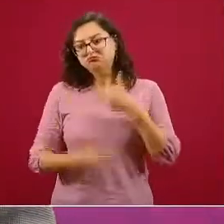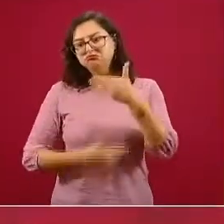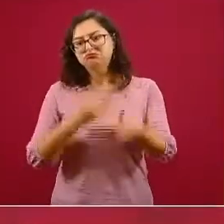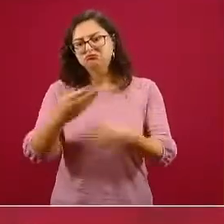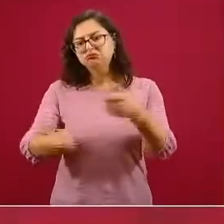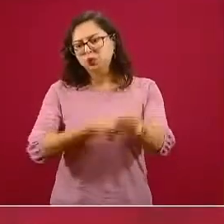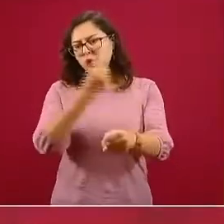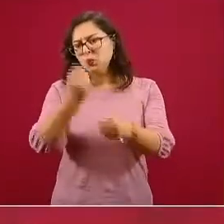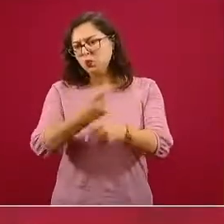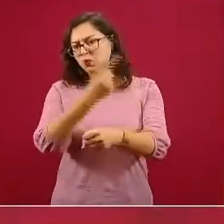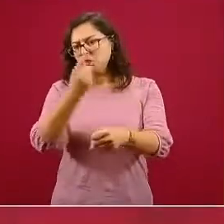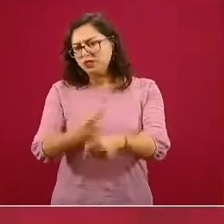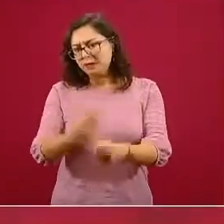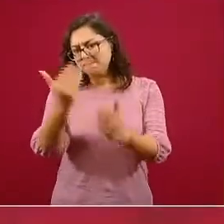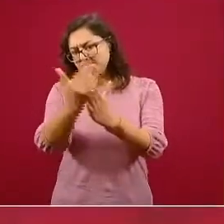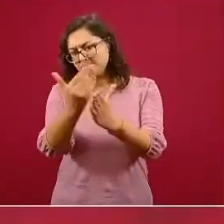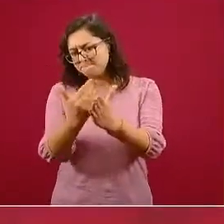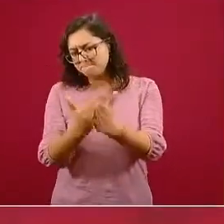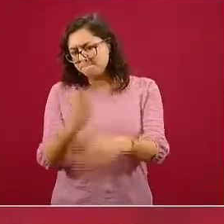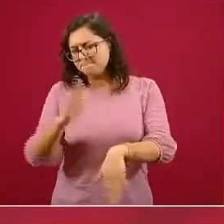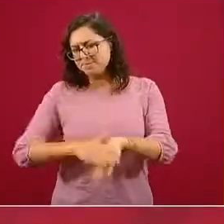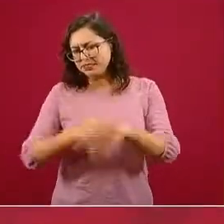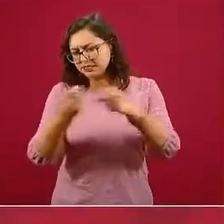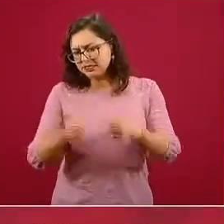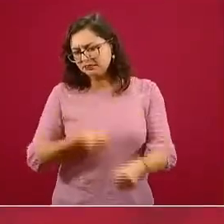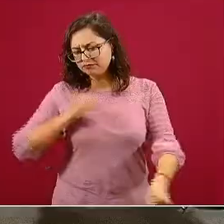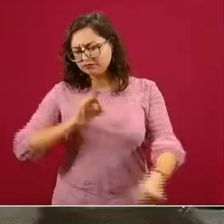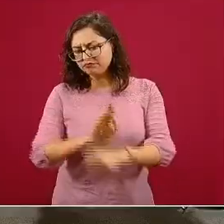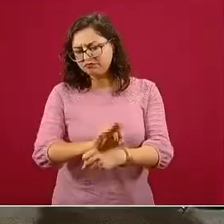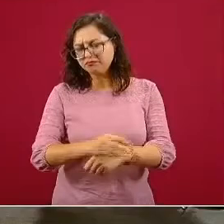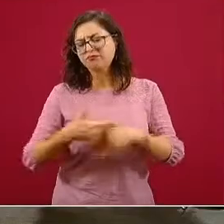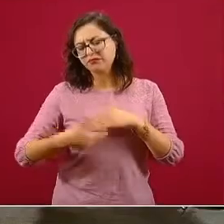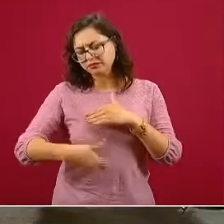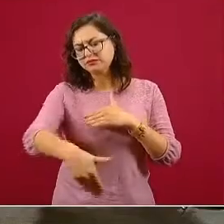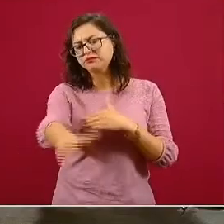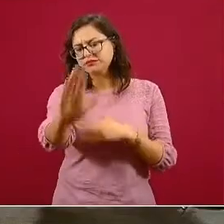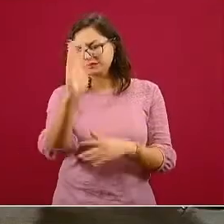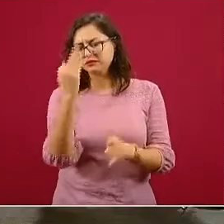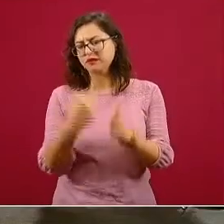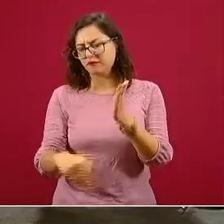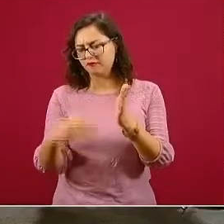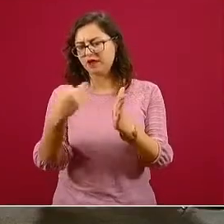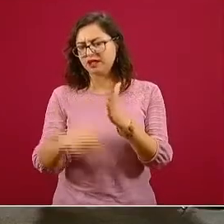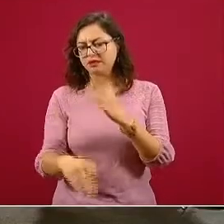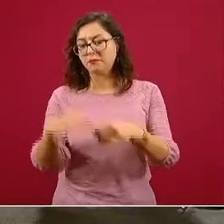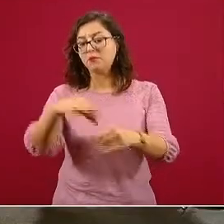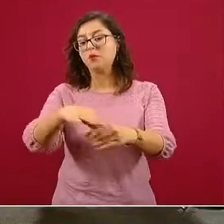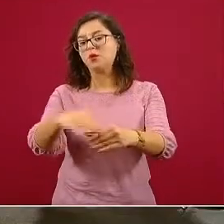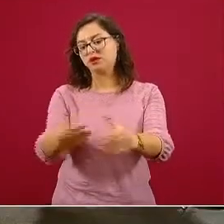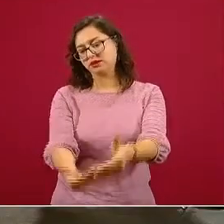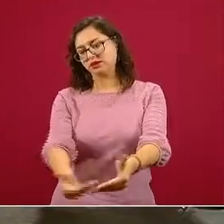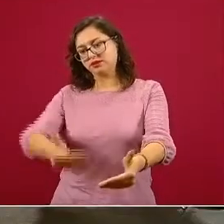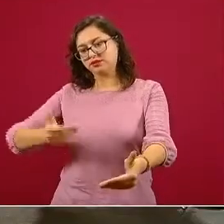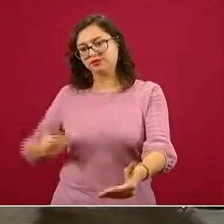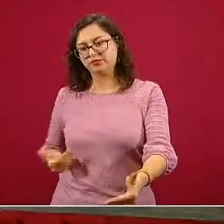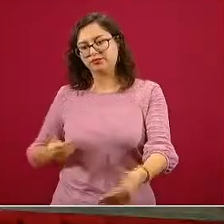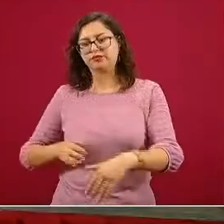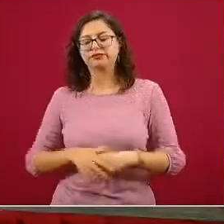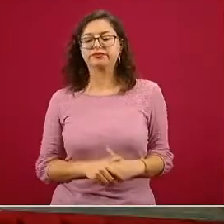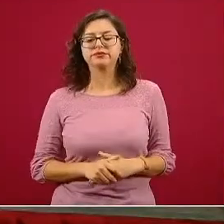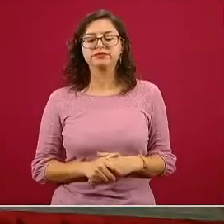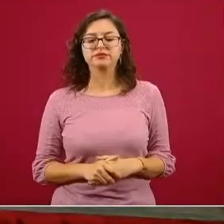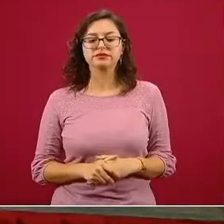muchas oportunidades para refinar estos protocolos de seguridad sanitaria todavía en las semanas que faltan antes de que inicie el periodo